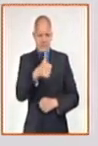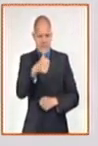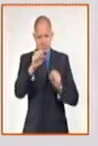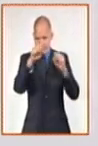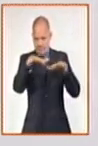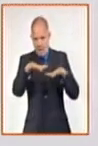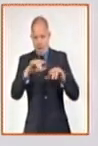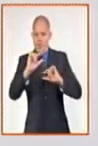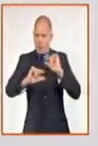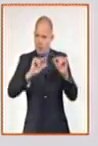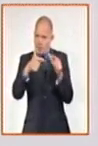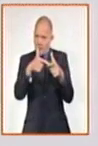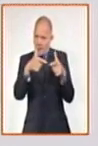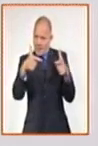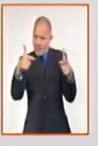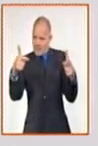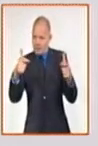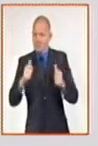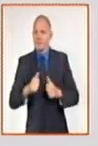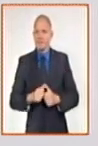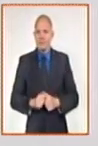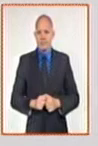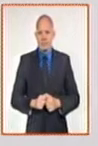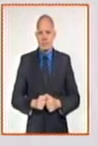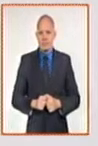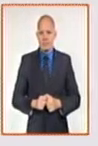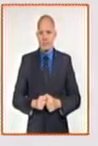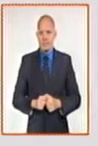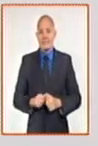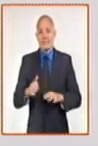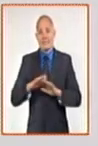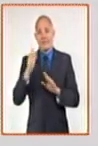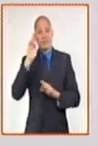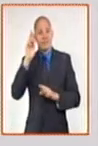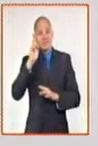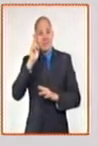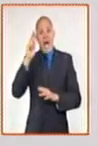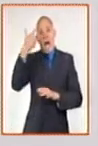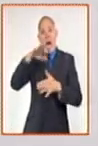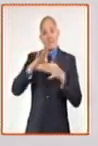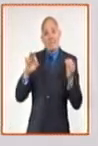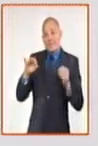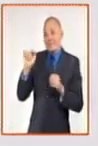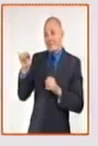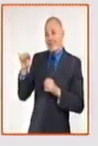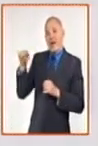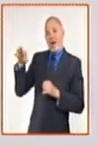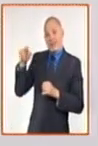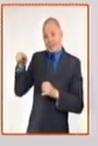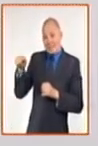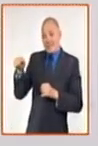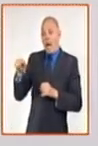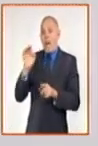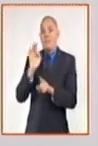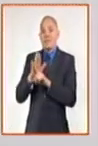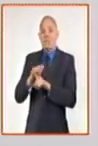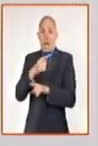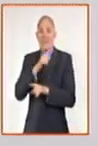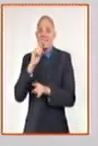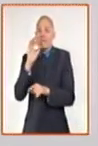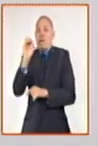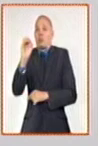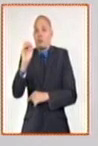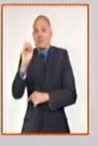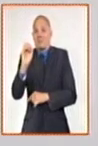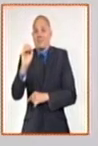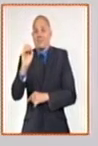66.45% de cobertura. Esa provincia ha ido incrementando el nivel de cobertura. Todas las provincias partieron de cero, porque, como dijimos, partimos del sistema en